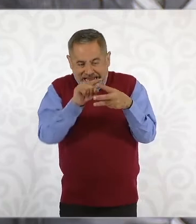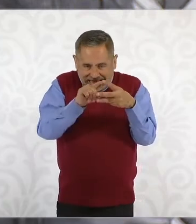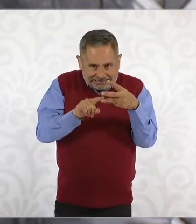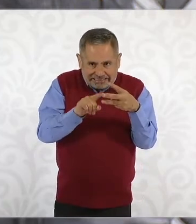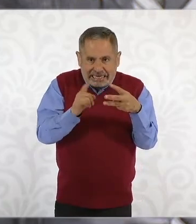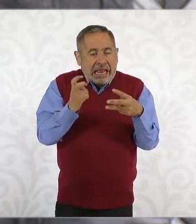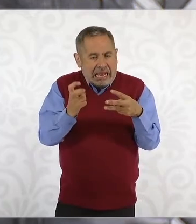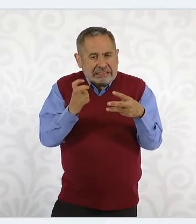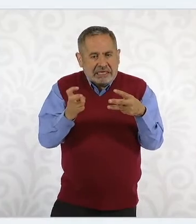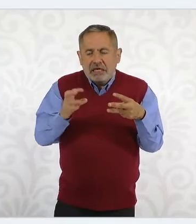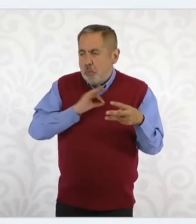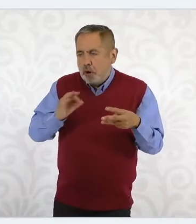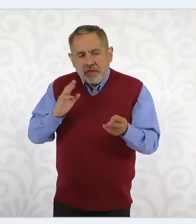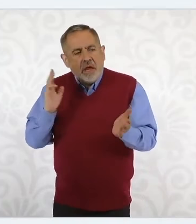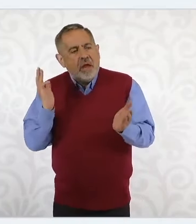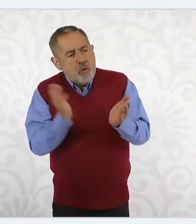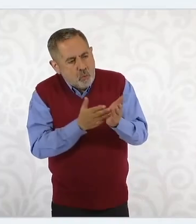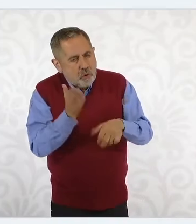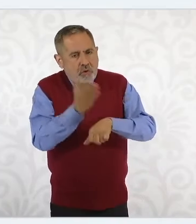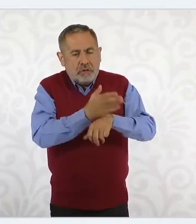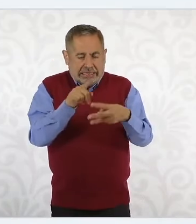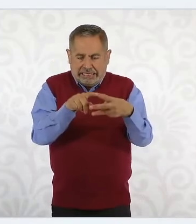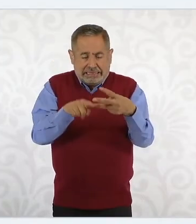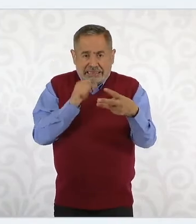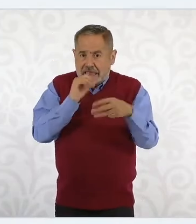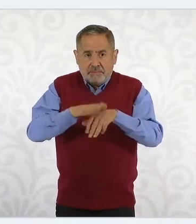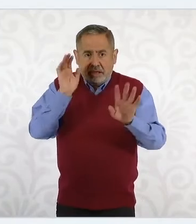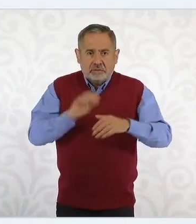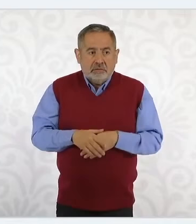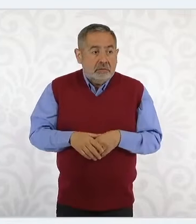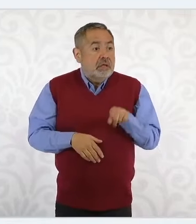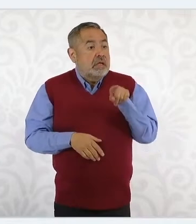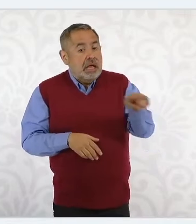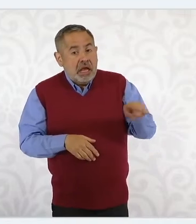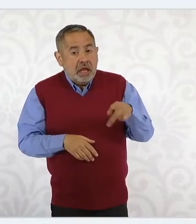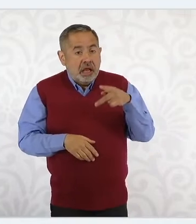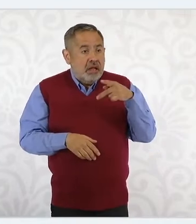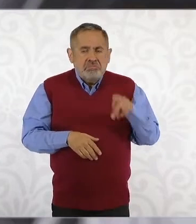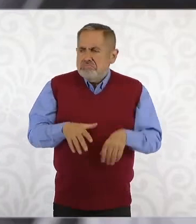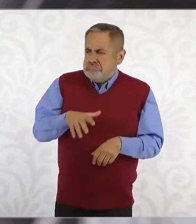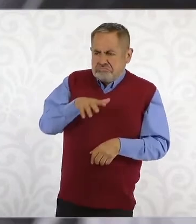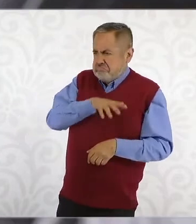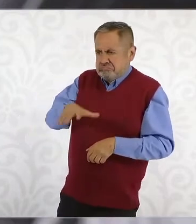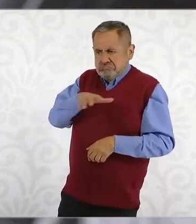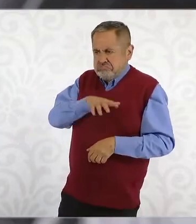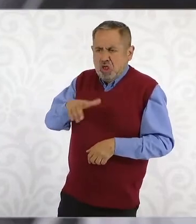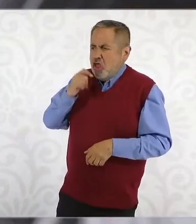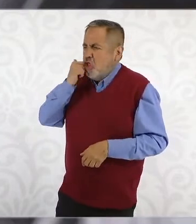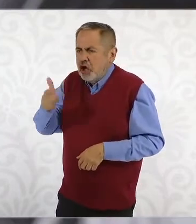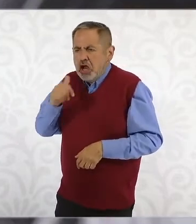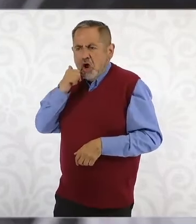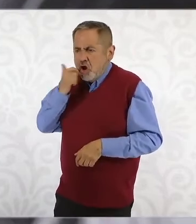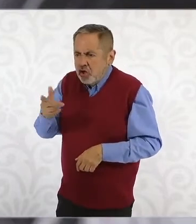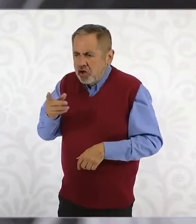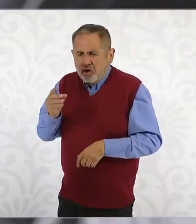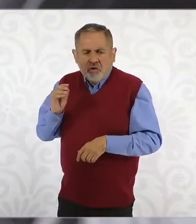esencialmente las tres razones por las cuales la comisión puede poner una multa. Que un medio de comunicación se niegue